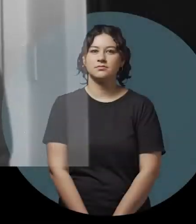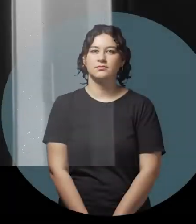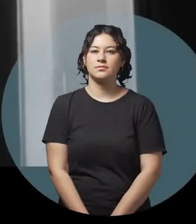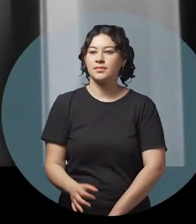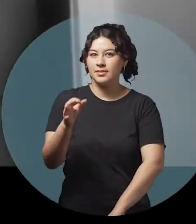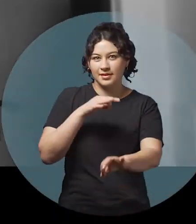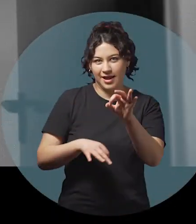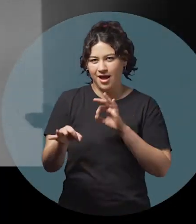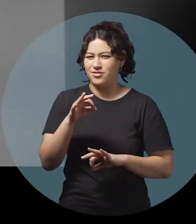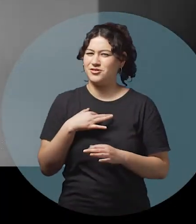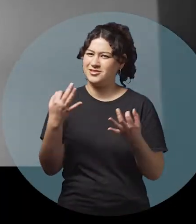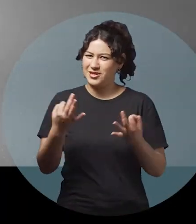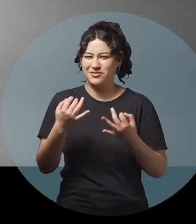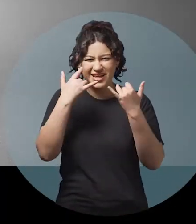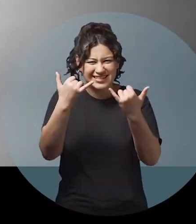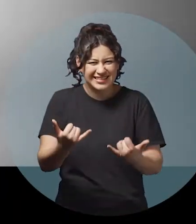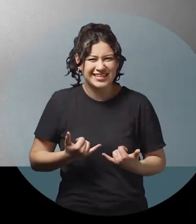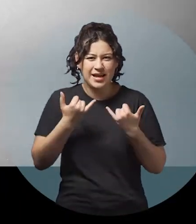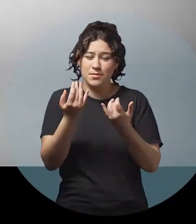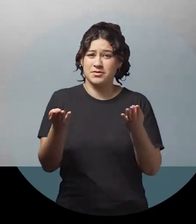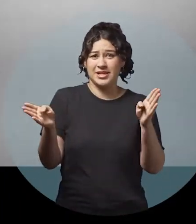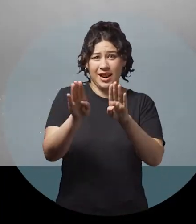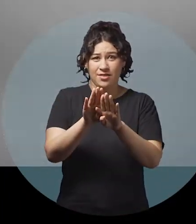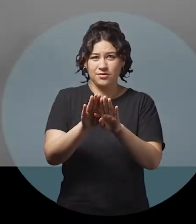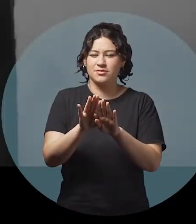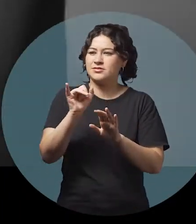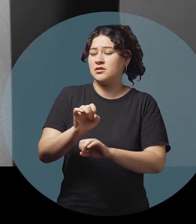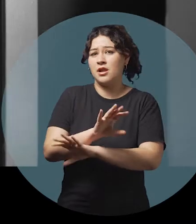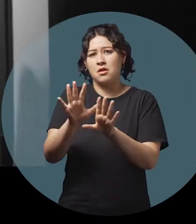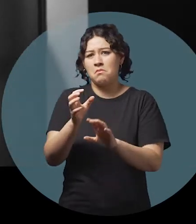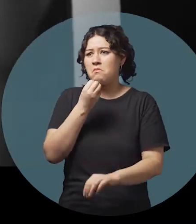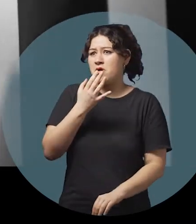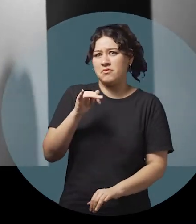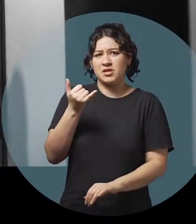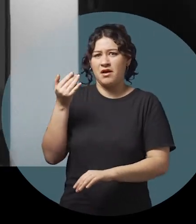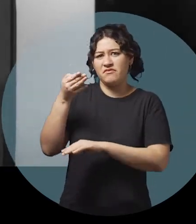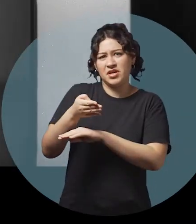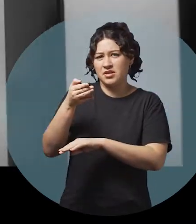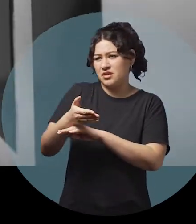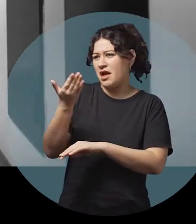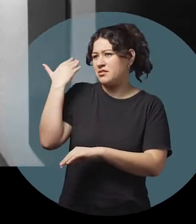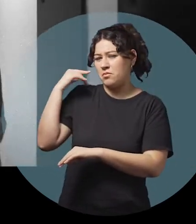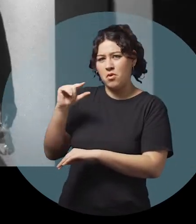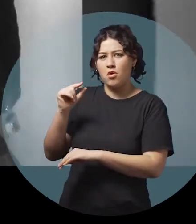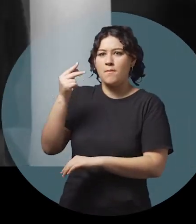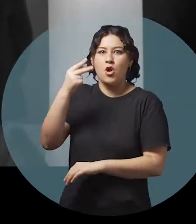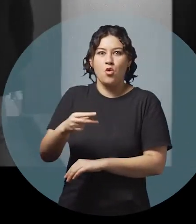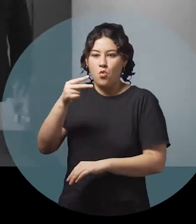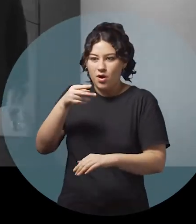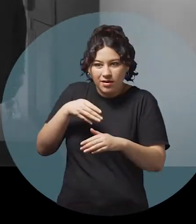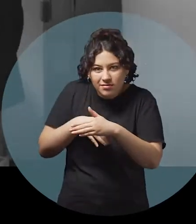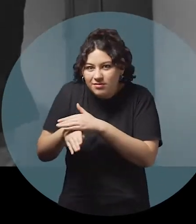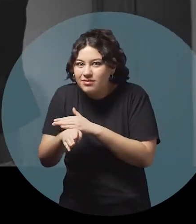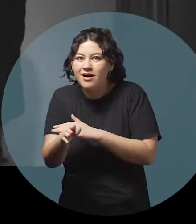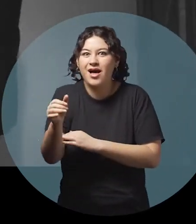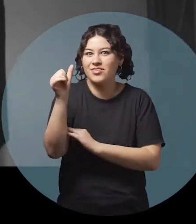Al teatro estoy seguro que hace tiempo no venís porque está cerrado. Claro. Bueno, pero he venido últimamente, lo que nunca vine a estos sectores. A